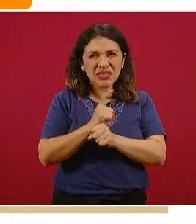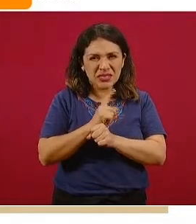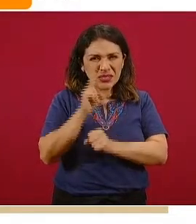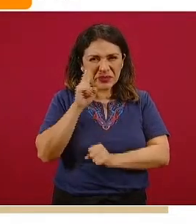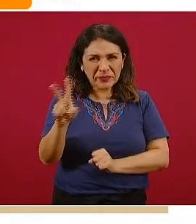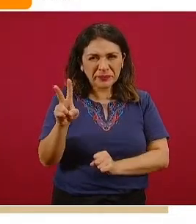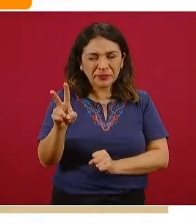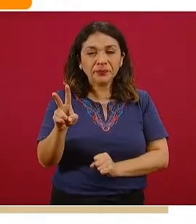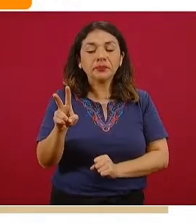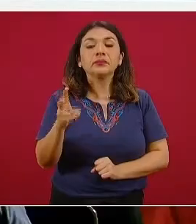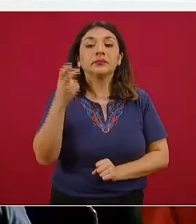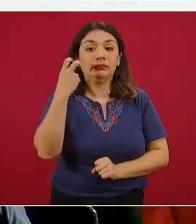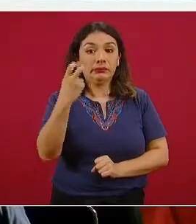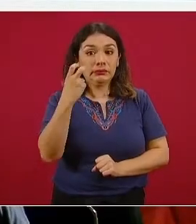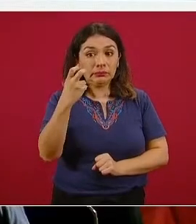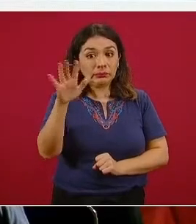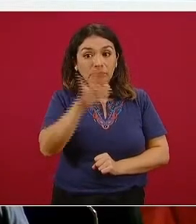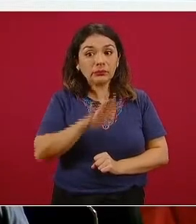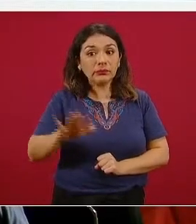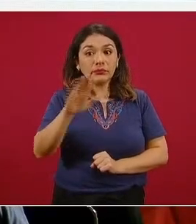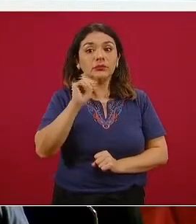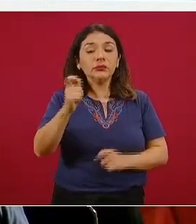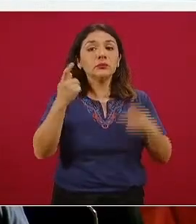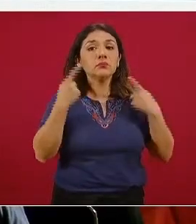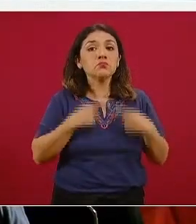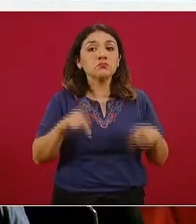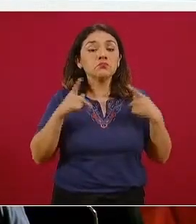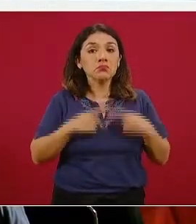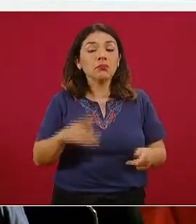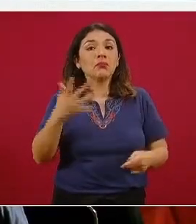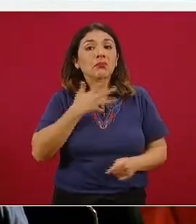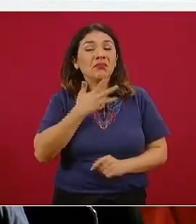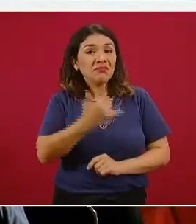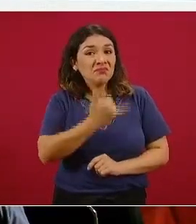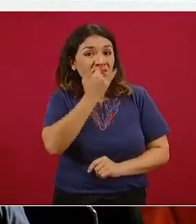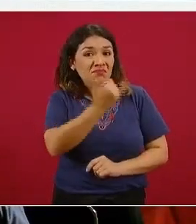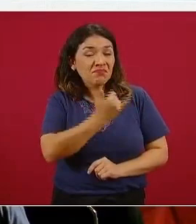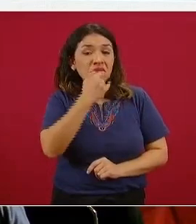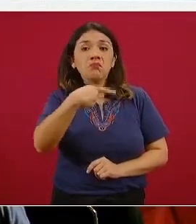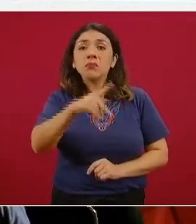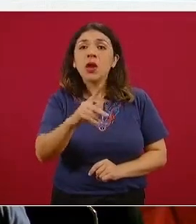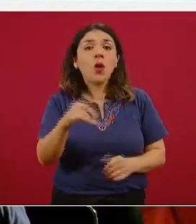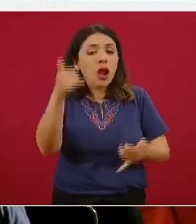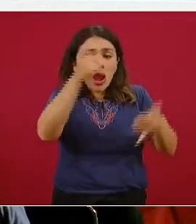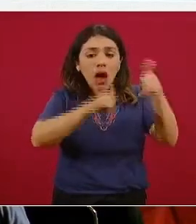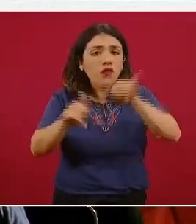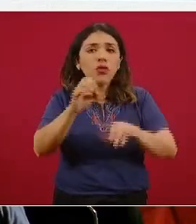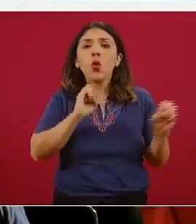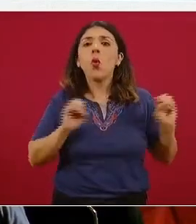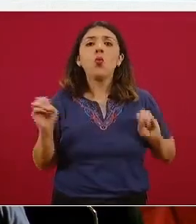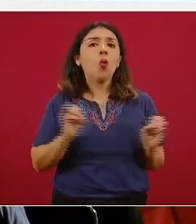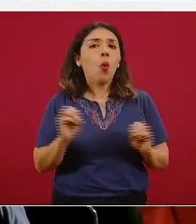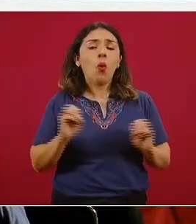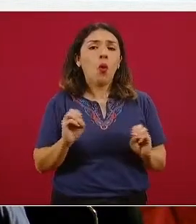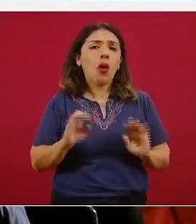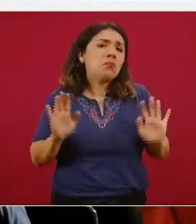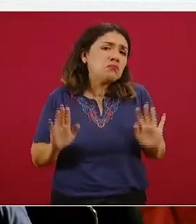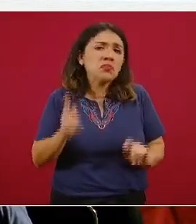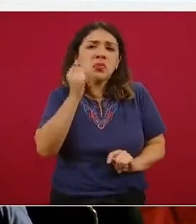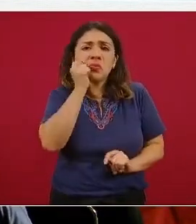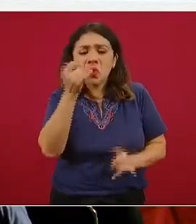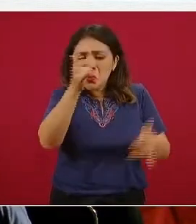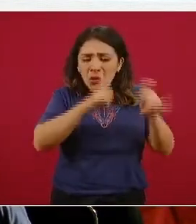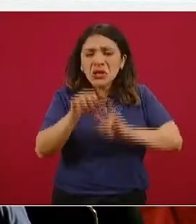de color gris, a todo este grupo de personas que son sospechosos sin muestra, pero que independientemente de que no tienen